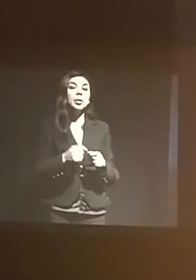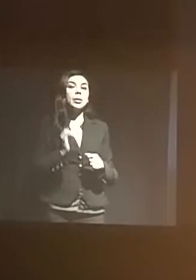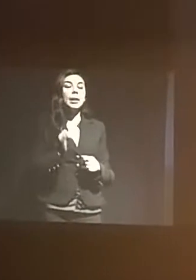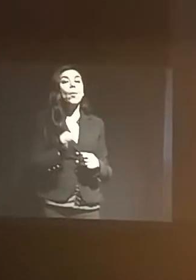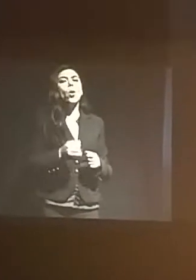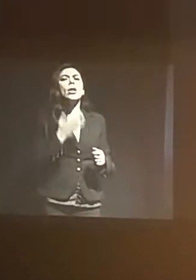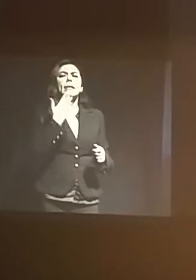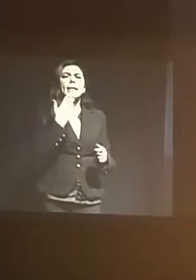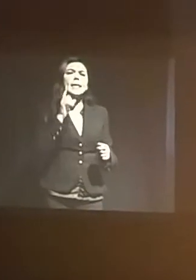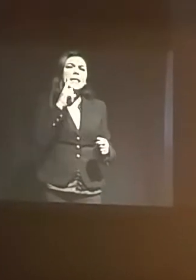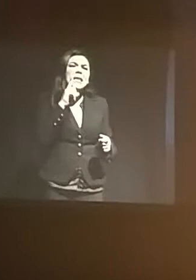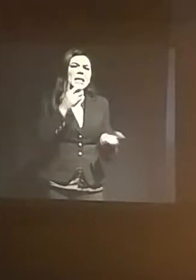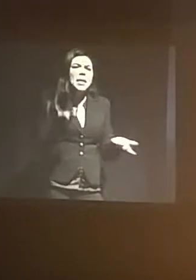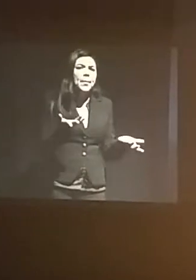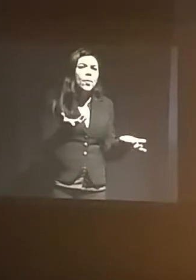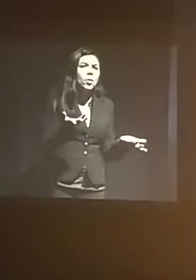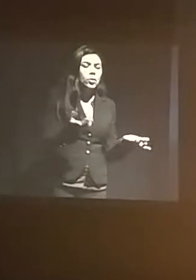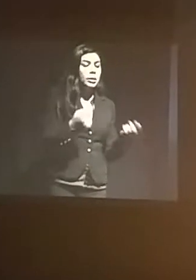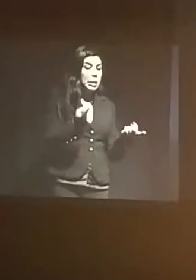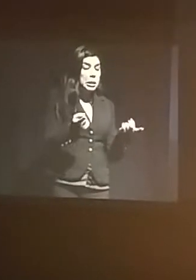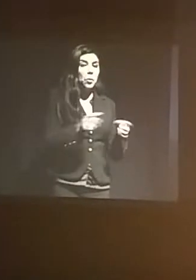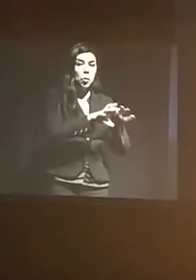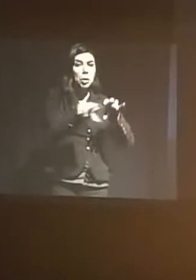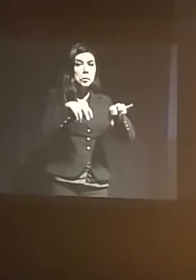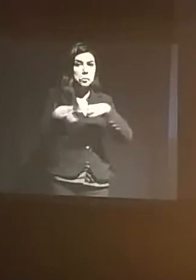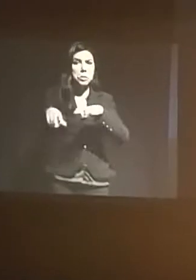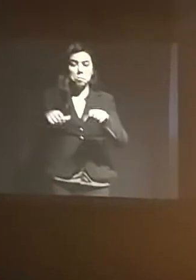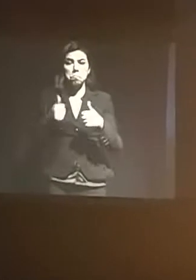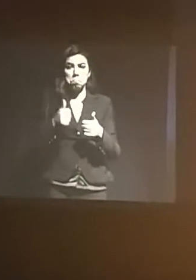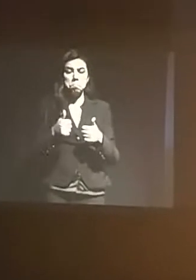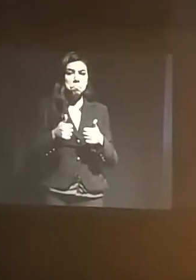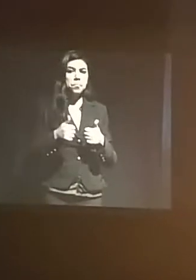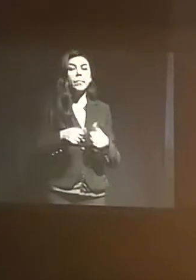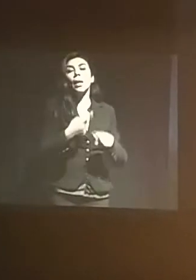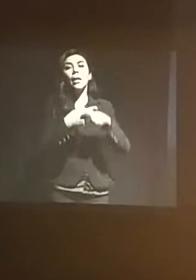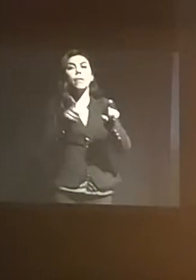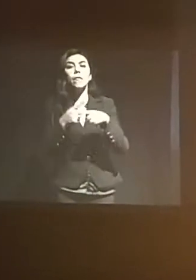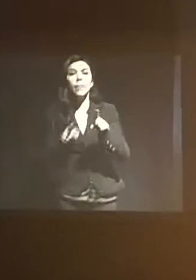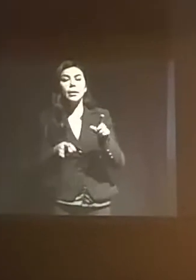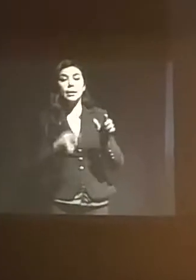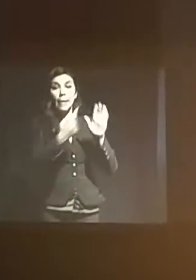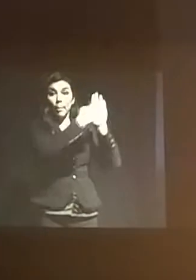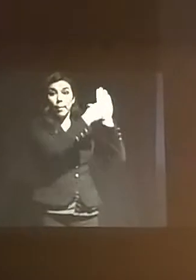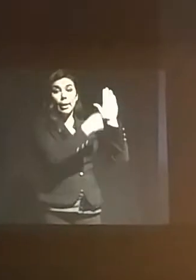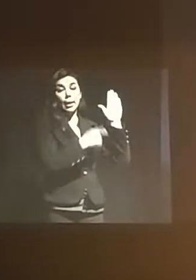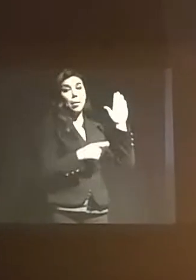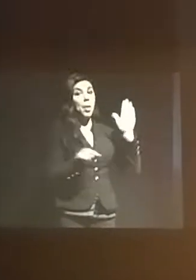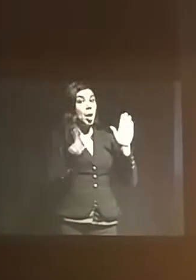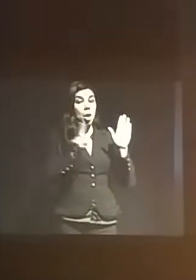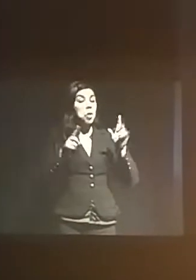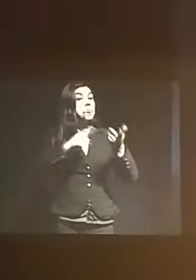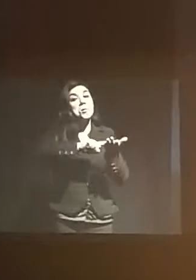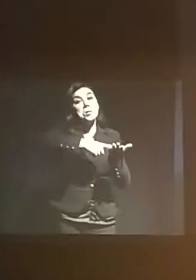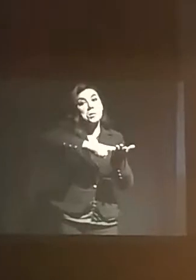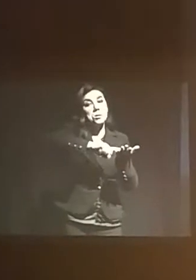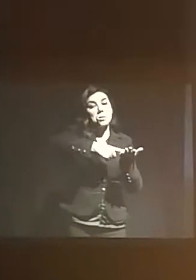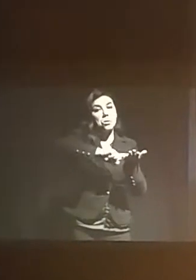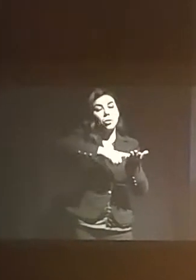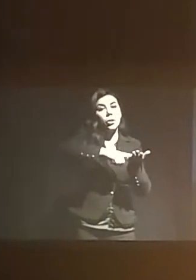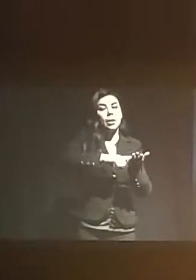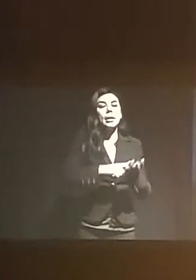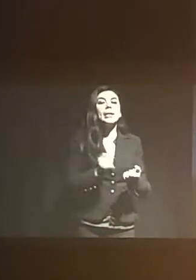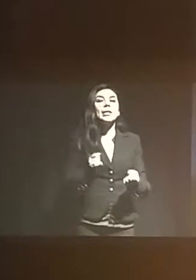tenemos elementos que están súper atingentes, y a diferencia del primer esquema, aquí no es la tecnología la que manda, es